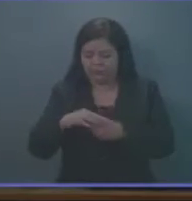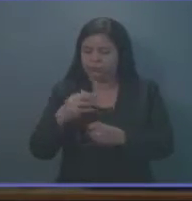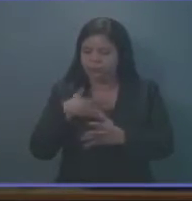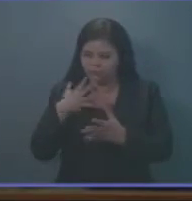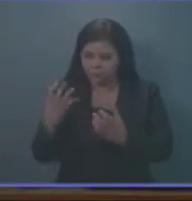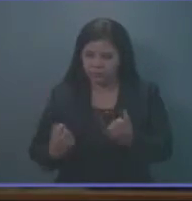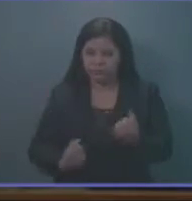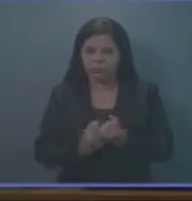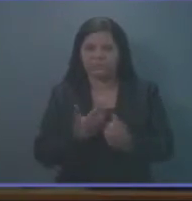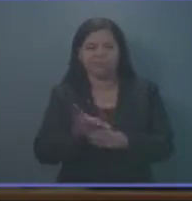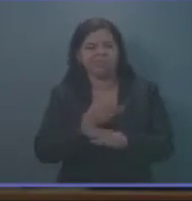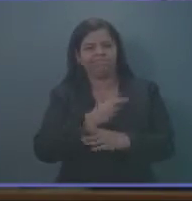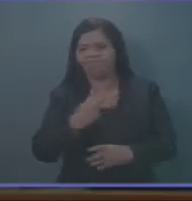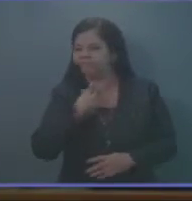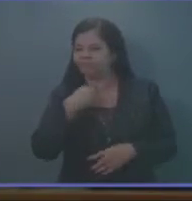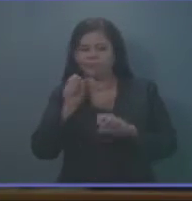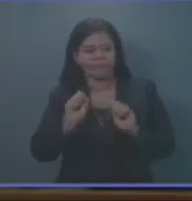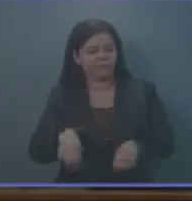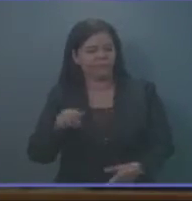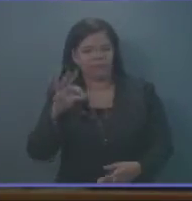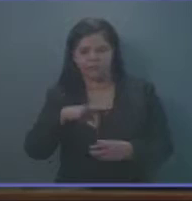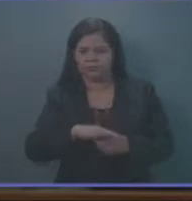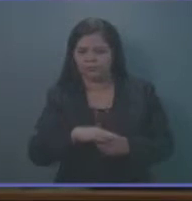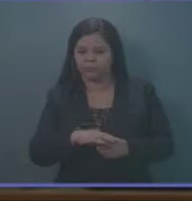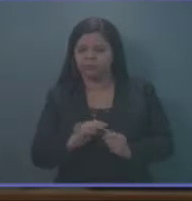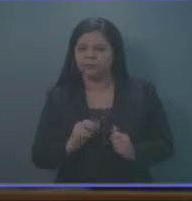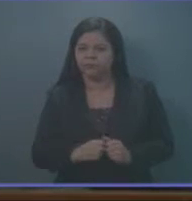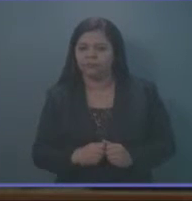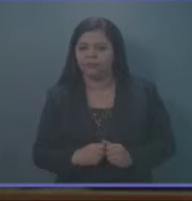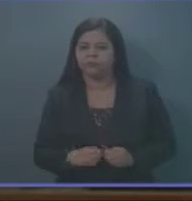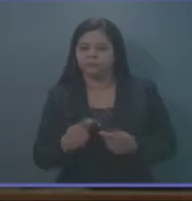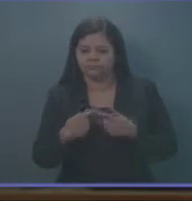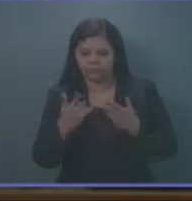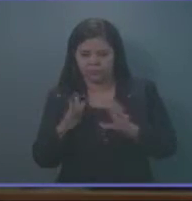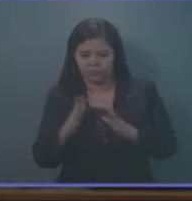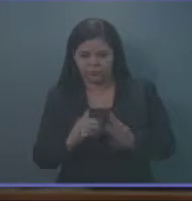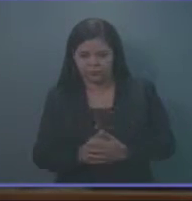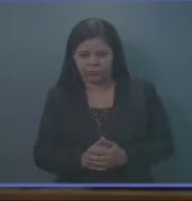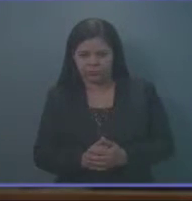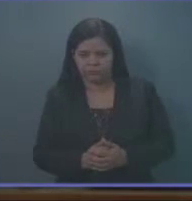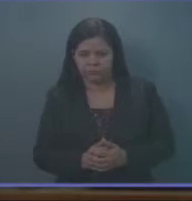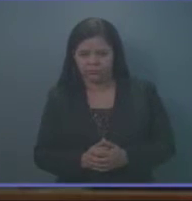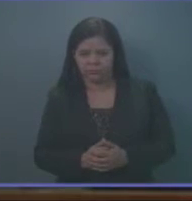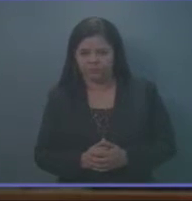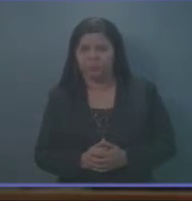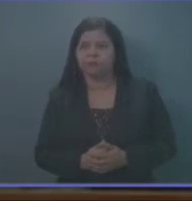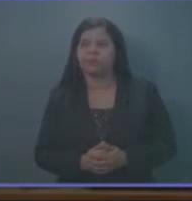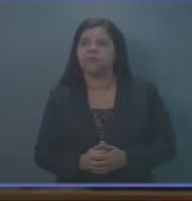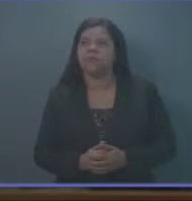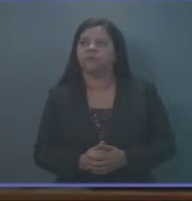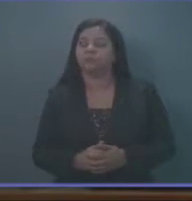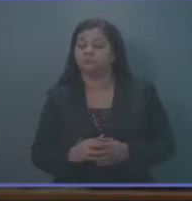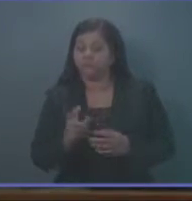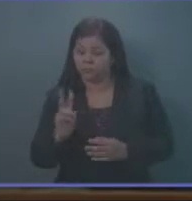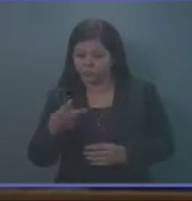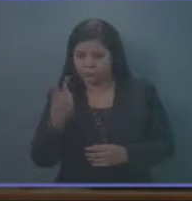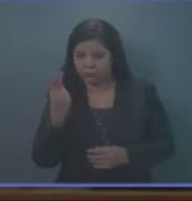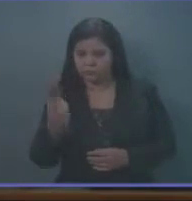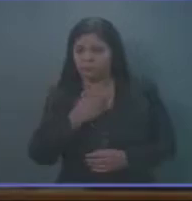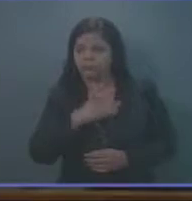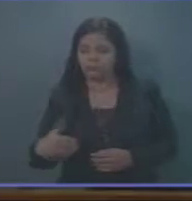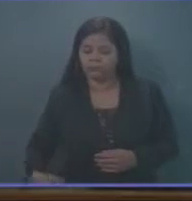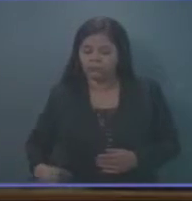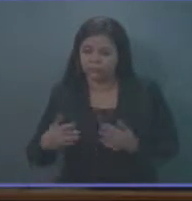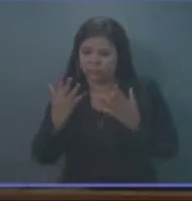pude votar, presidente. Y también a los colegas que están ahí. En segundo lugar, presidente,